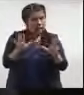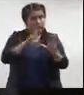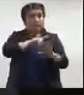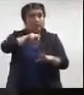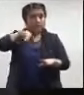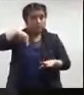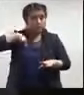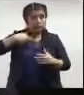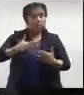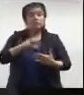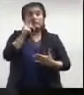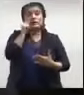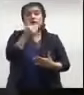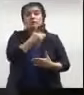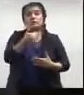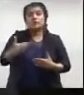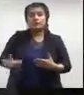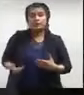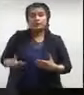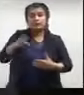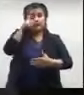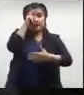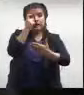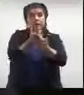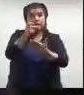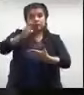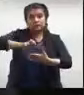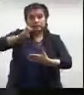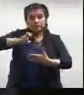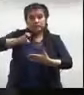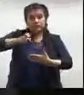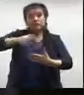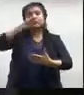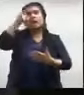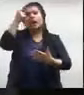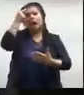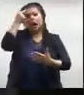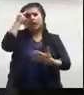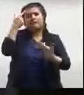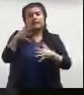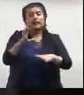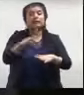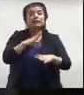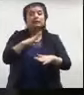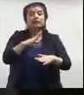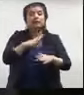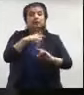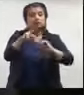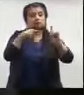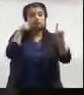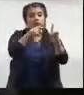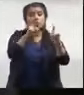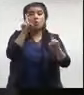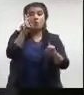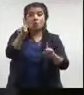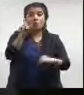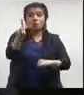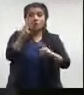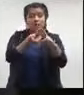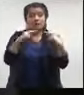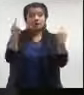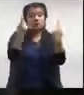nosotros. Señor presidente, creo que es necesario que se tome en consideración que ha habido únicamente una reunión